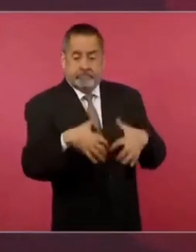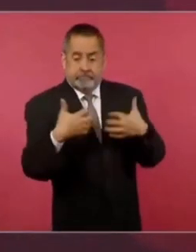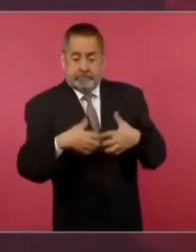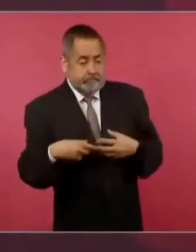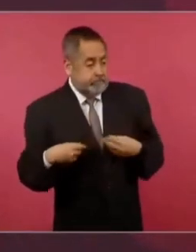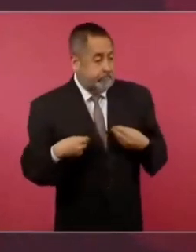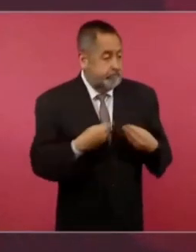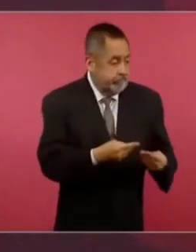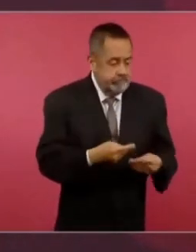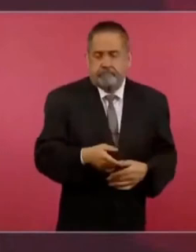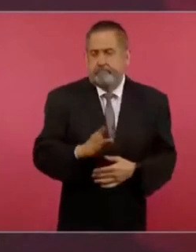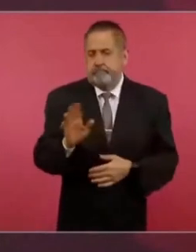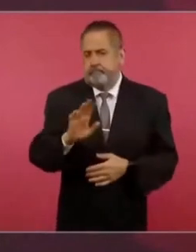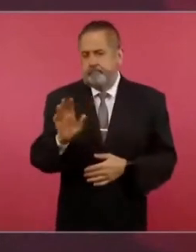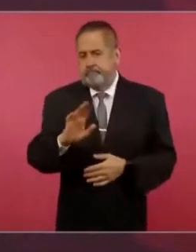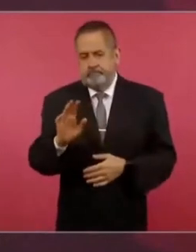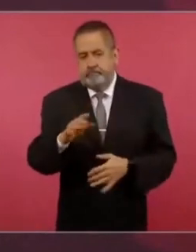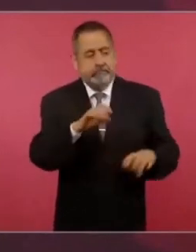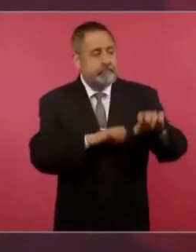a las empresas.